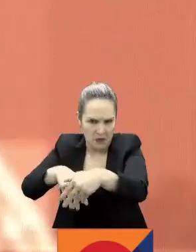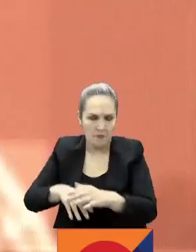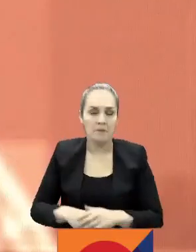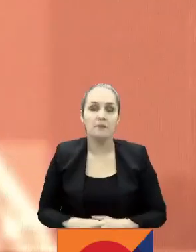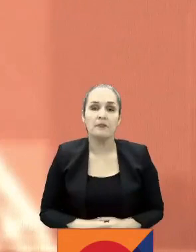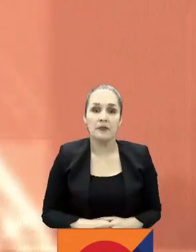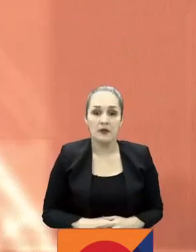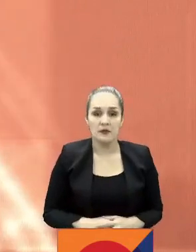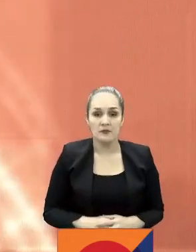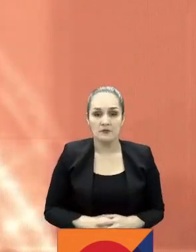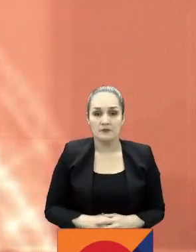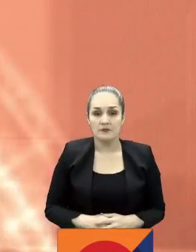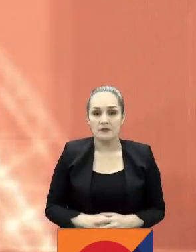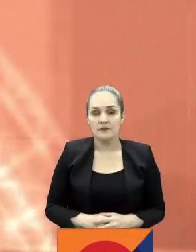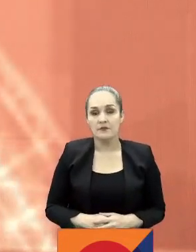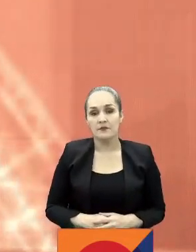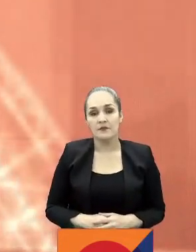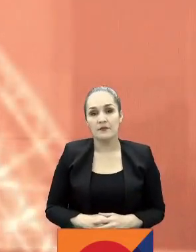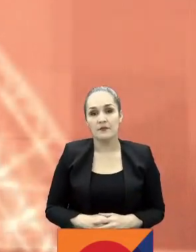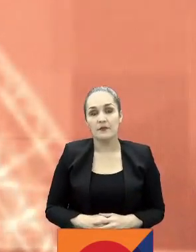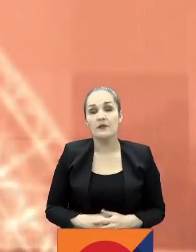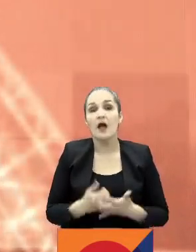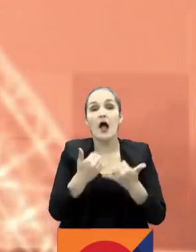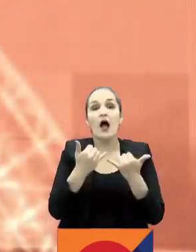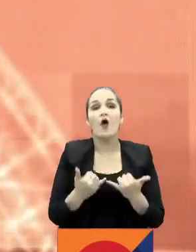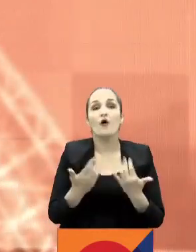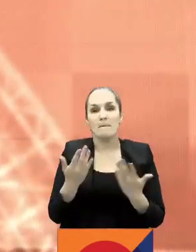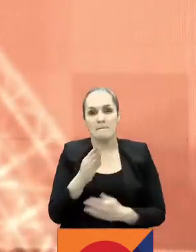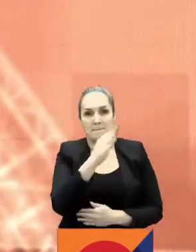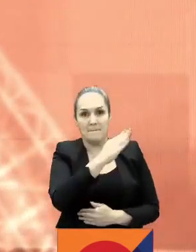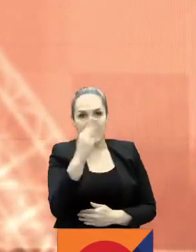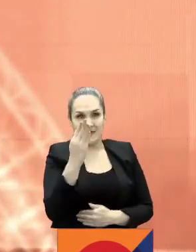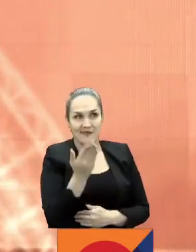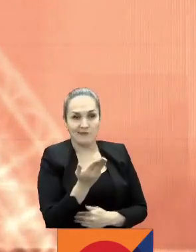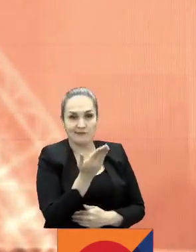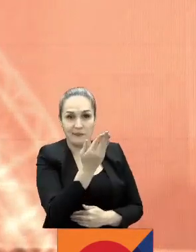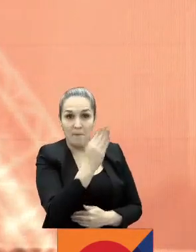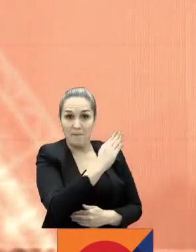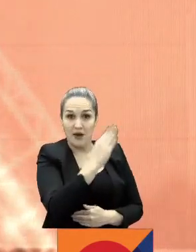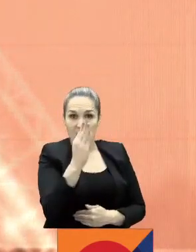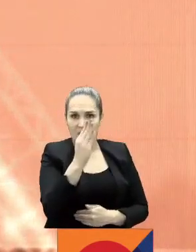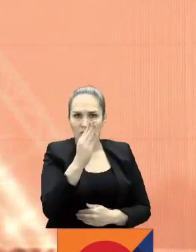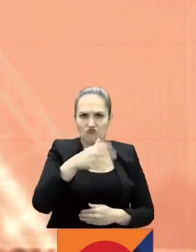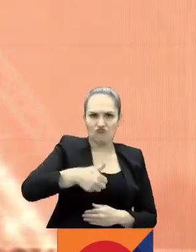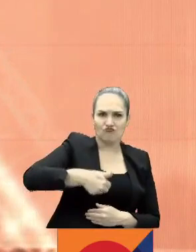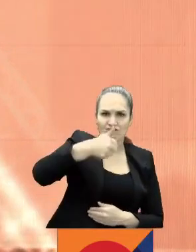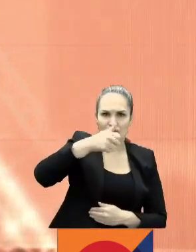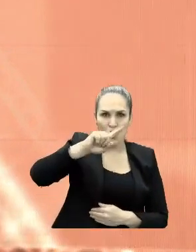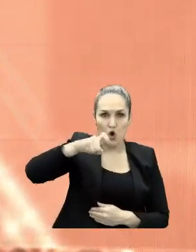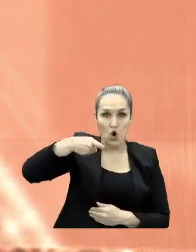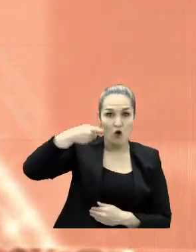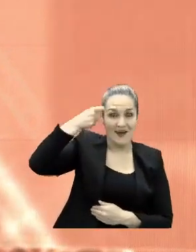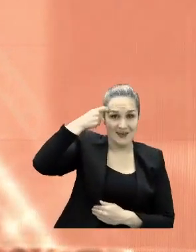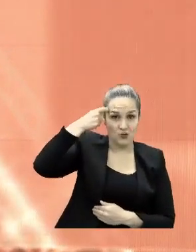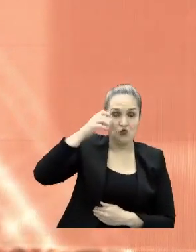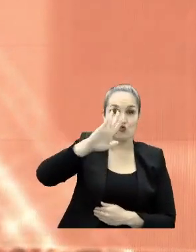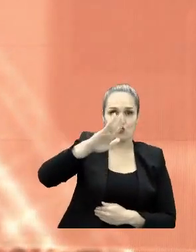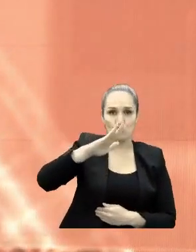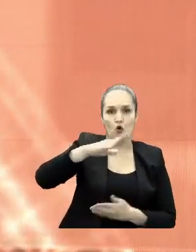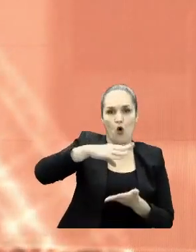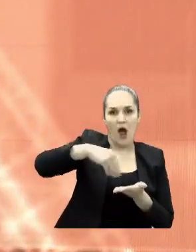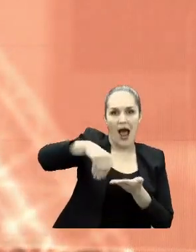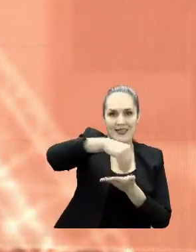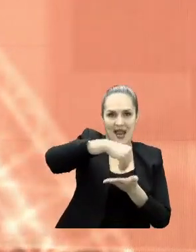país. Y mientras tanto vamos a ir a Barranquilla. La gobernación de Atlántico es el punto de encuentro de los manifestantes que